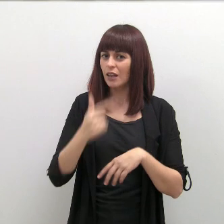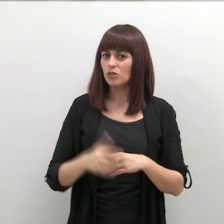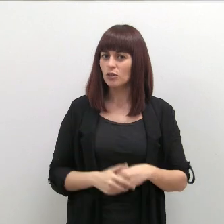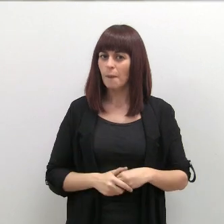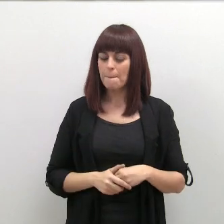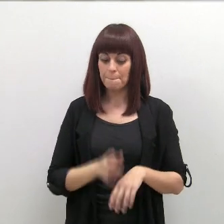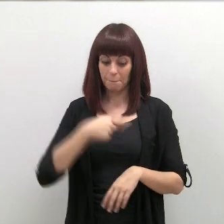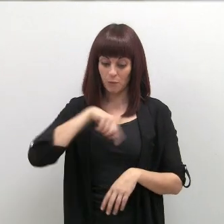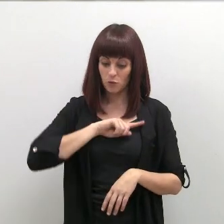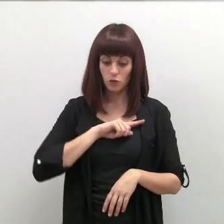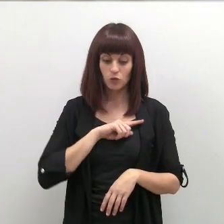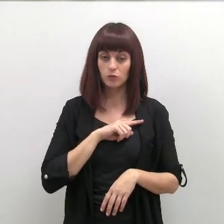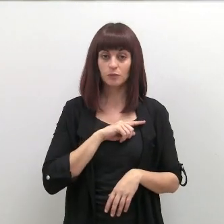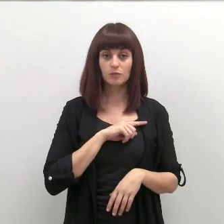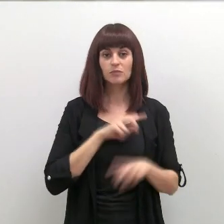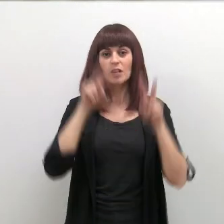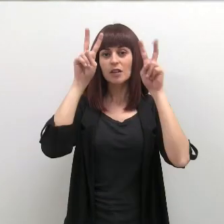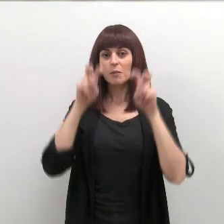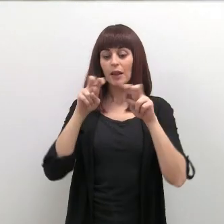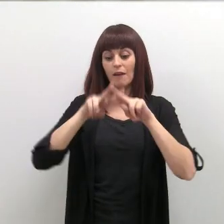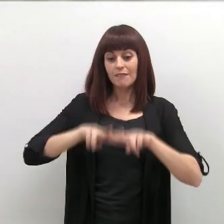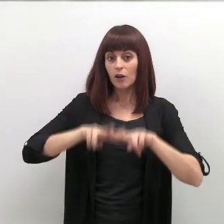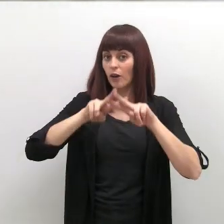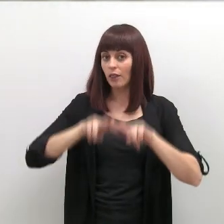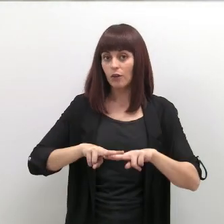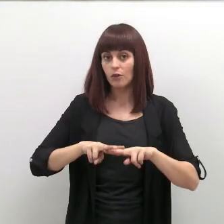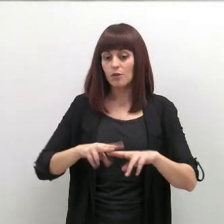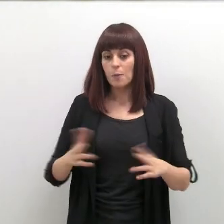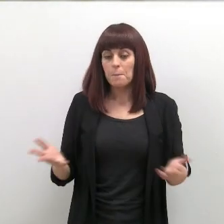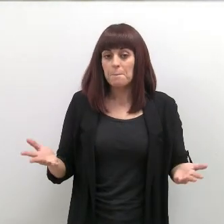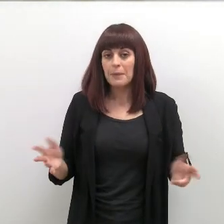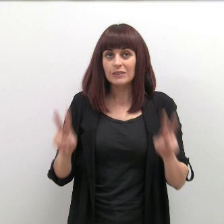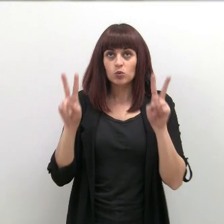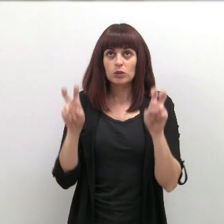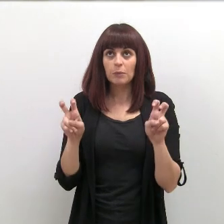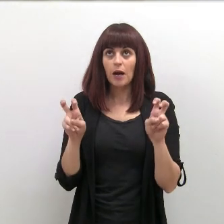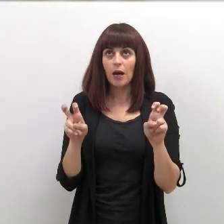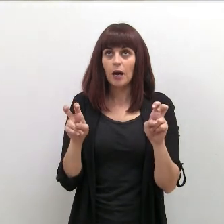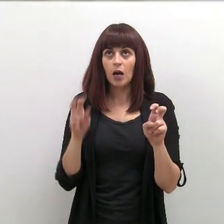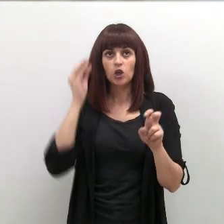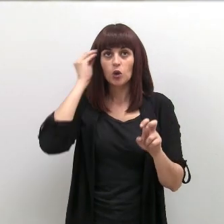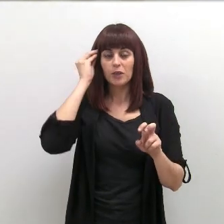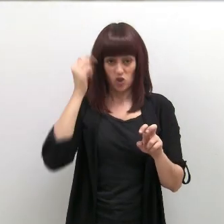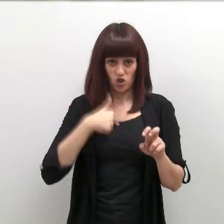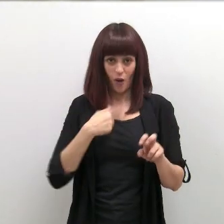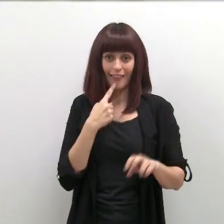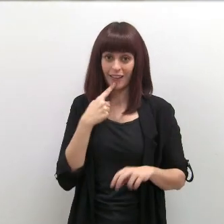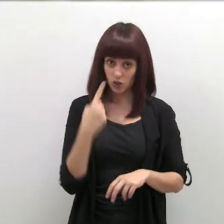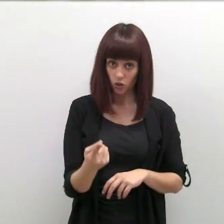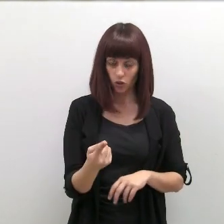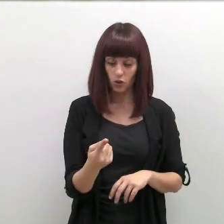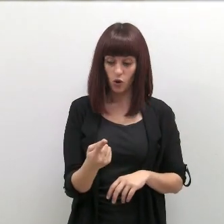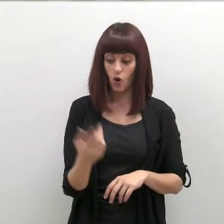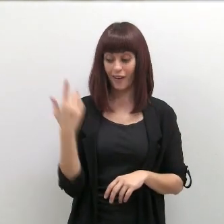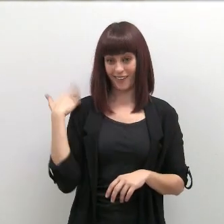Nosotros, la verdad es que lo del tema de las valoraciones es una cuestión Yo creo que lo que hemos dicho y lo que